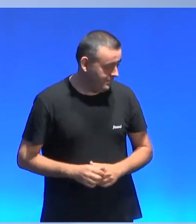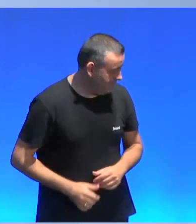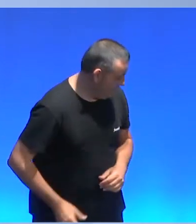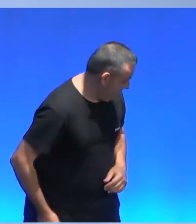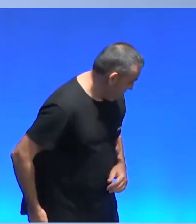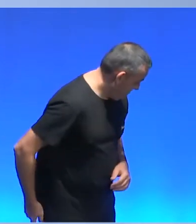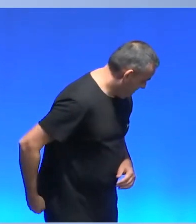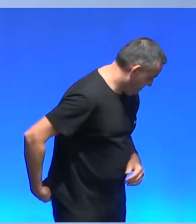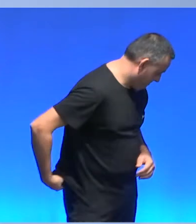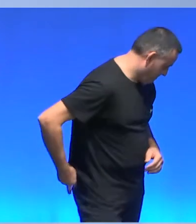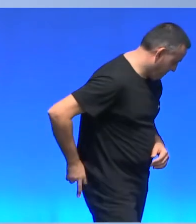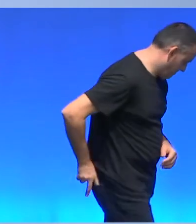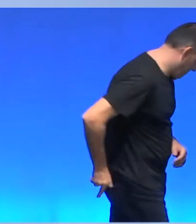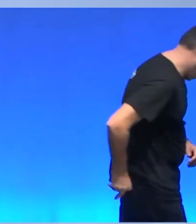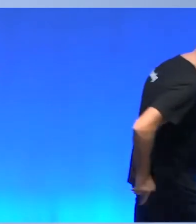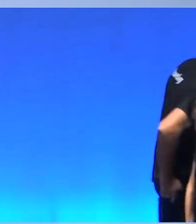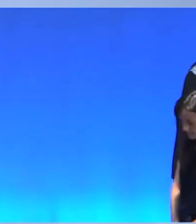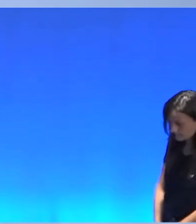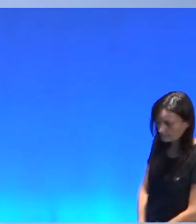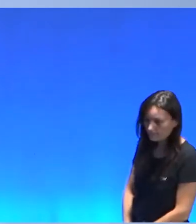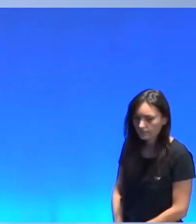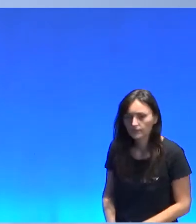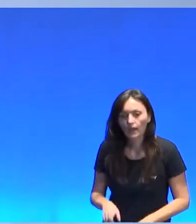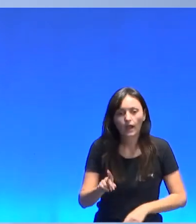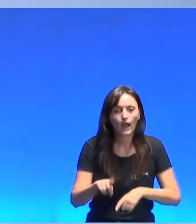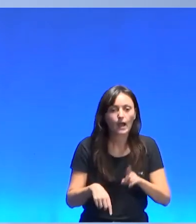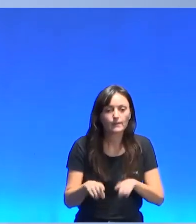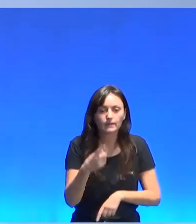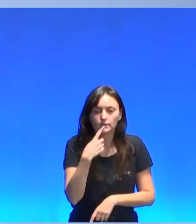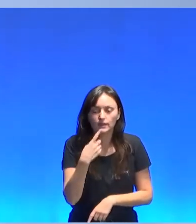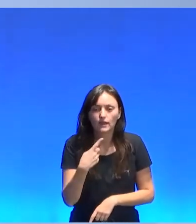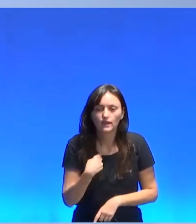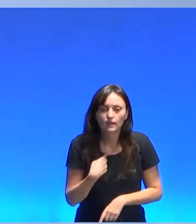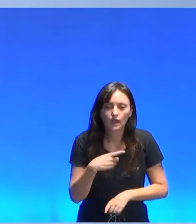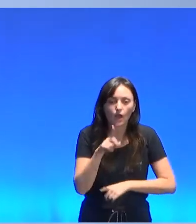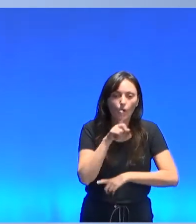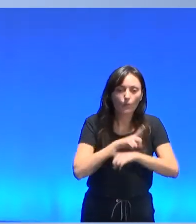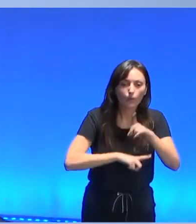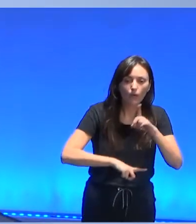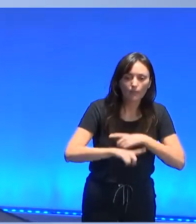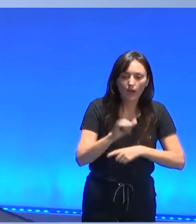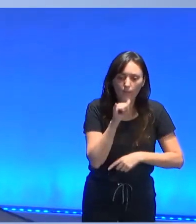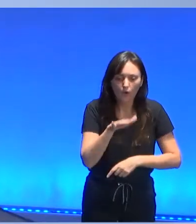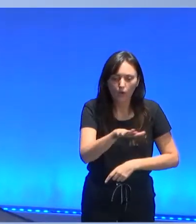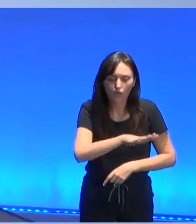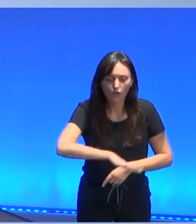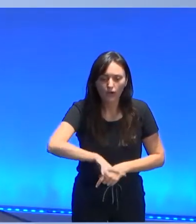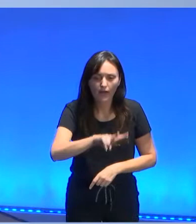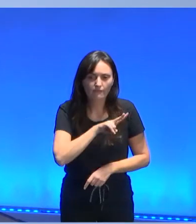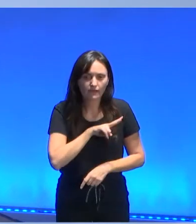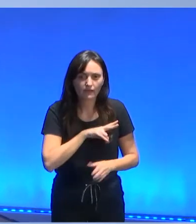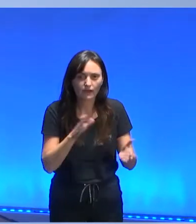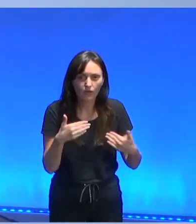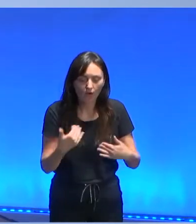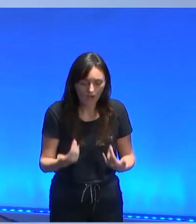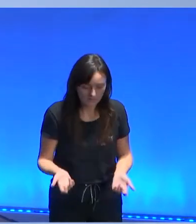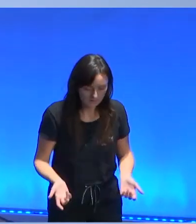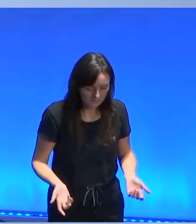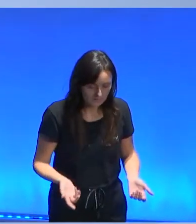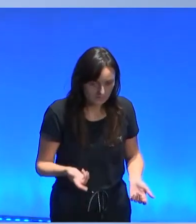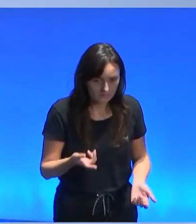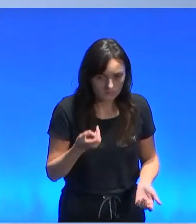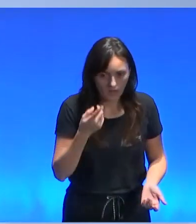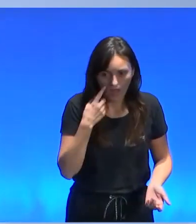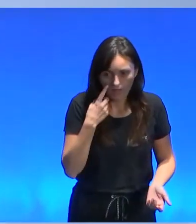veces me dicen: nosotros tenemos un problema, una zona verde, no tenemos... Yo siempre le digo, bueno, los niños no